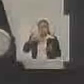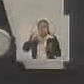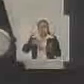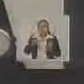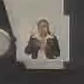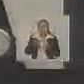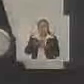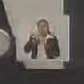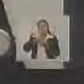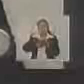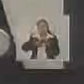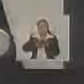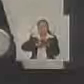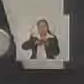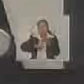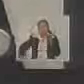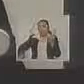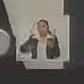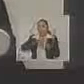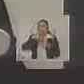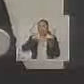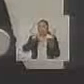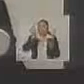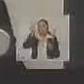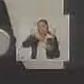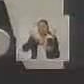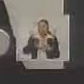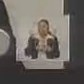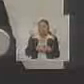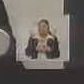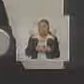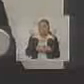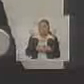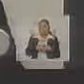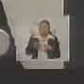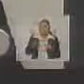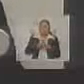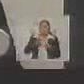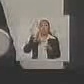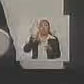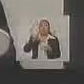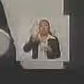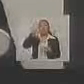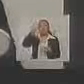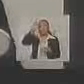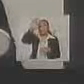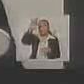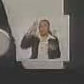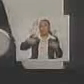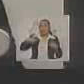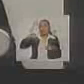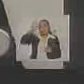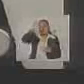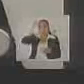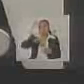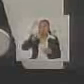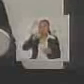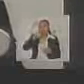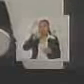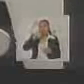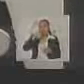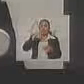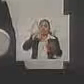corrupción en Benito Juárez. El primer punto es que todos los mandos medios y superiores presenten su 3 de 3, su declaración patrimonial,